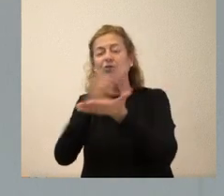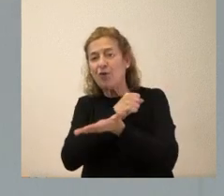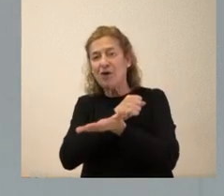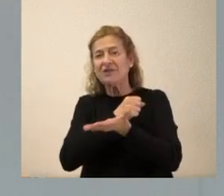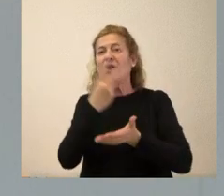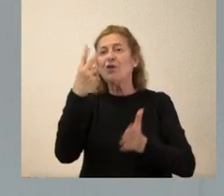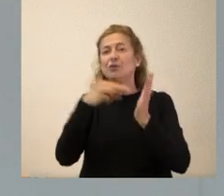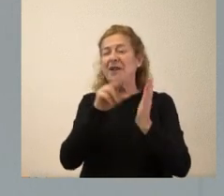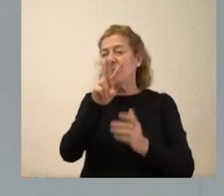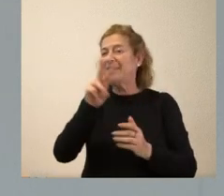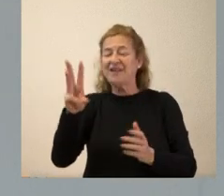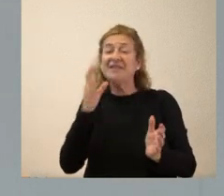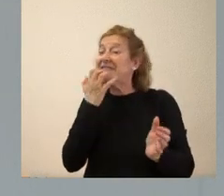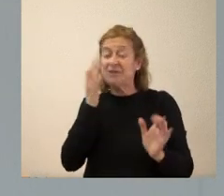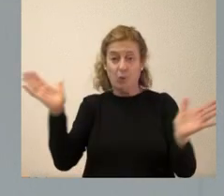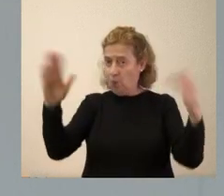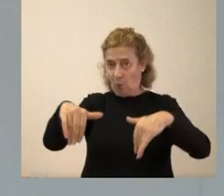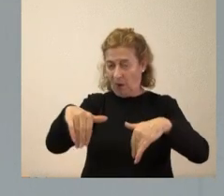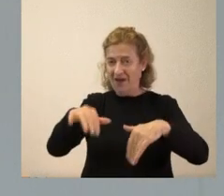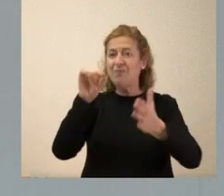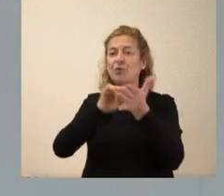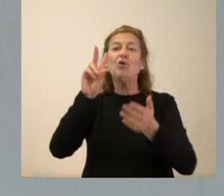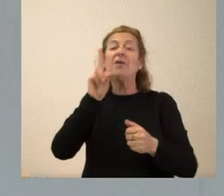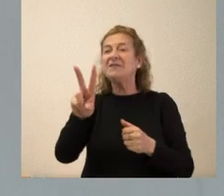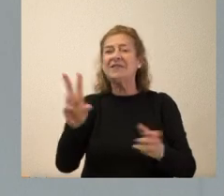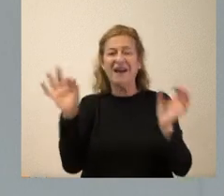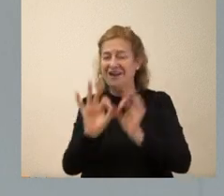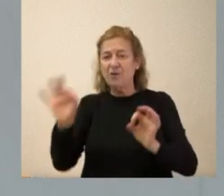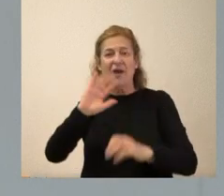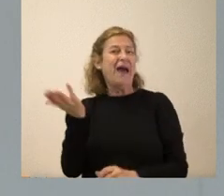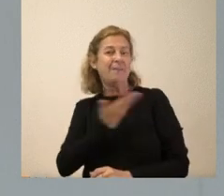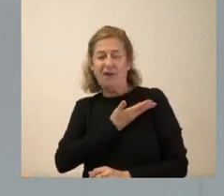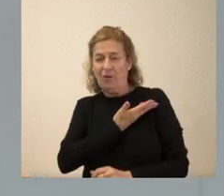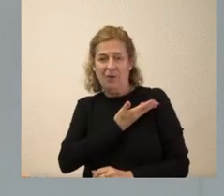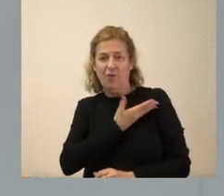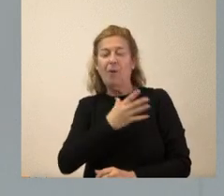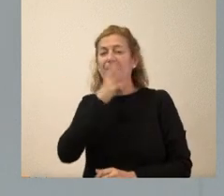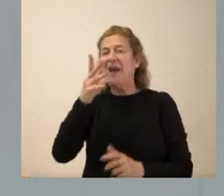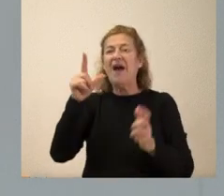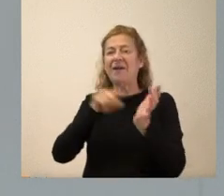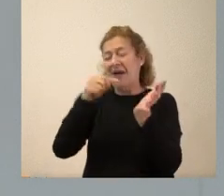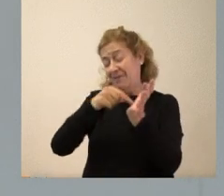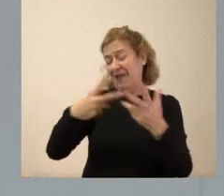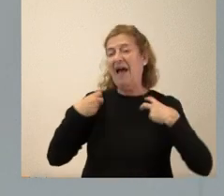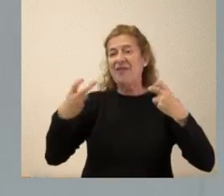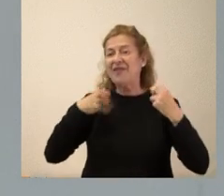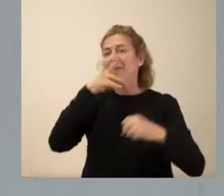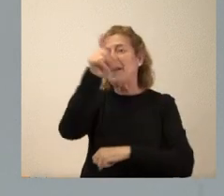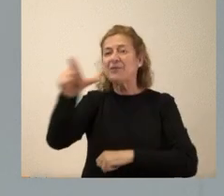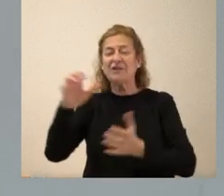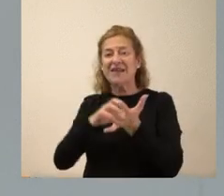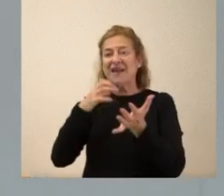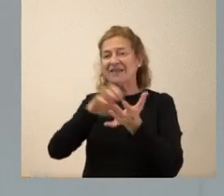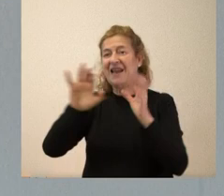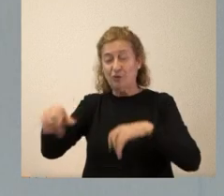2023 por tanto no hay de ese punto de vista ningún perjuicio desde el punto de vista tributario para las personas de Castilla y